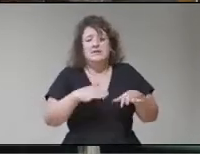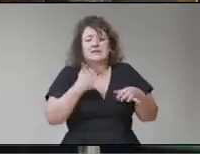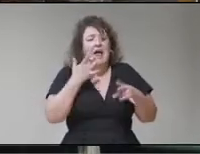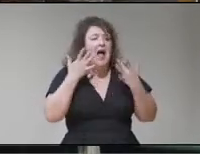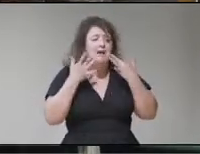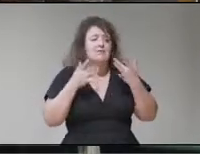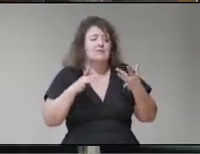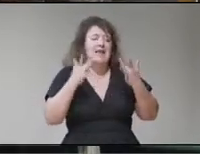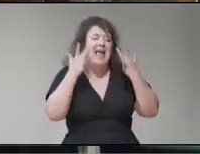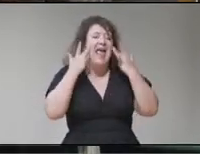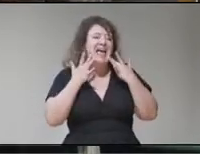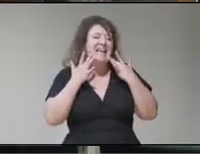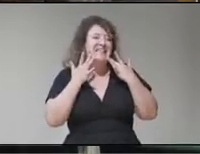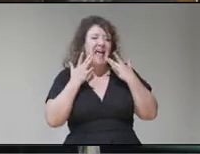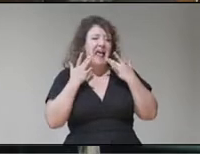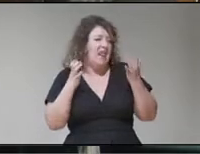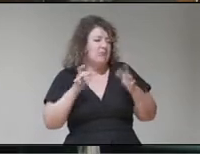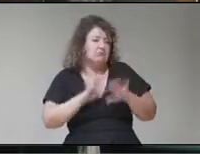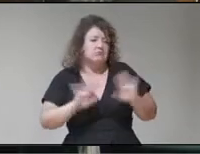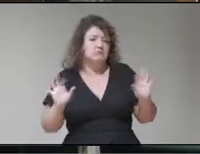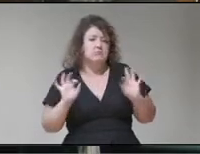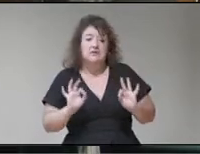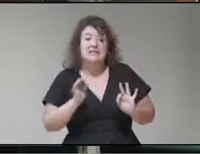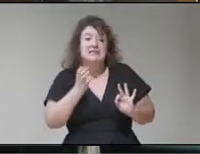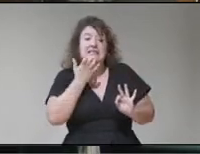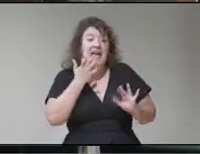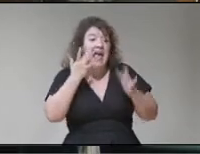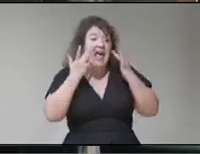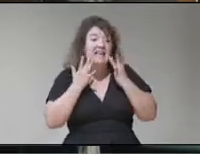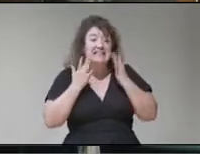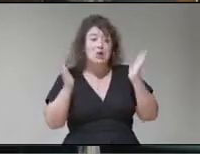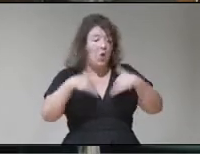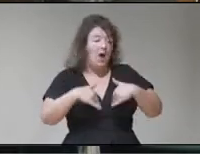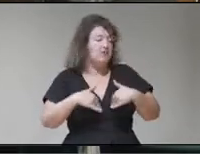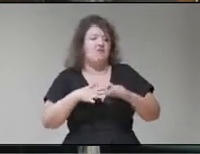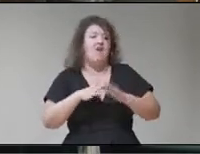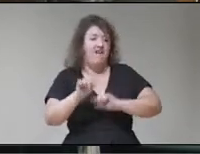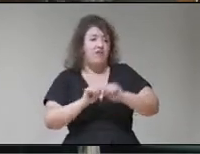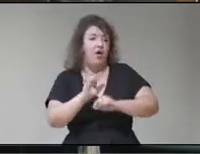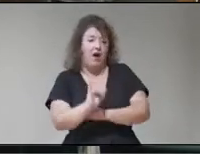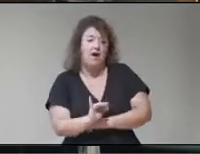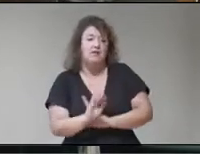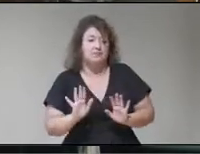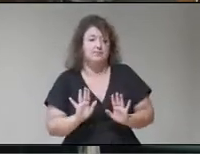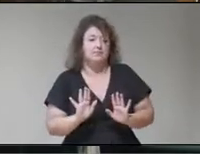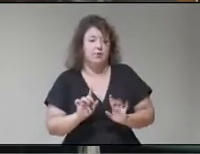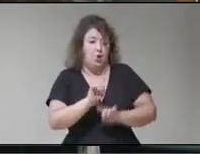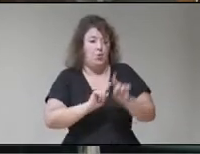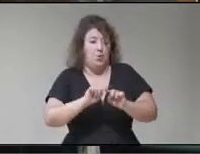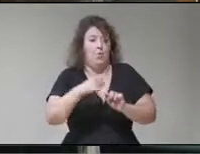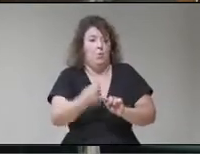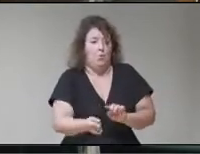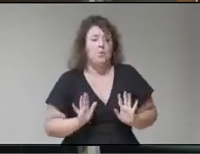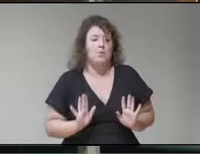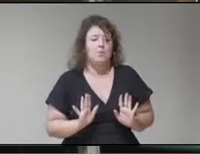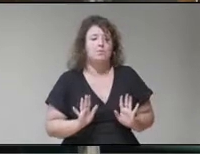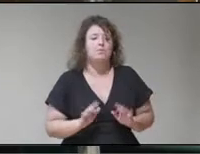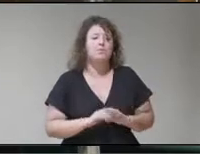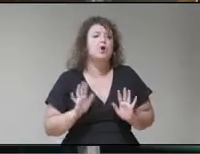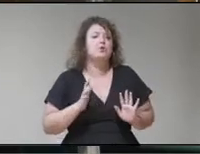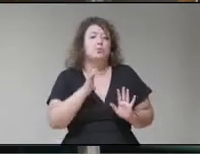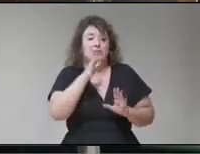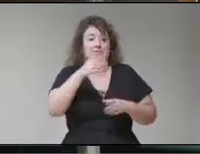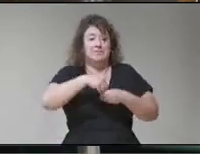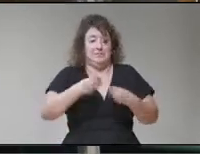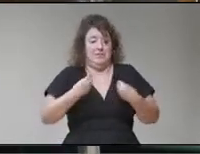si no está estéril, es que hay una infección. Y por lo tanto va a haber problemas. Y dentro de un momento entro en ello. Solamente comentaros